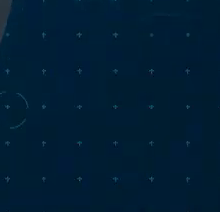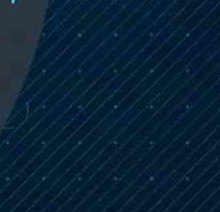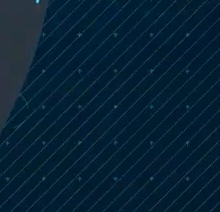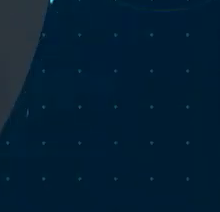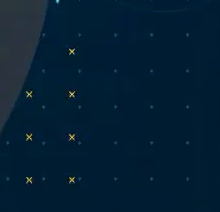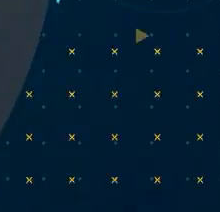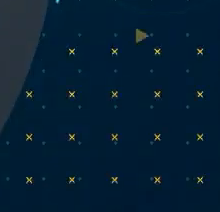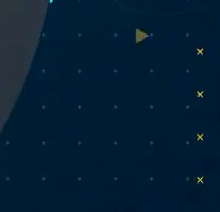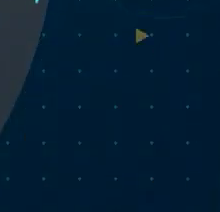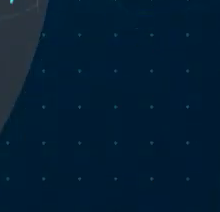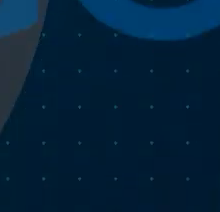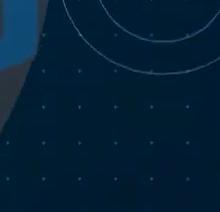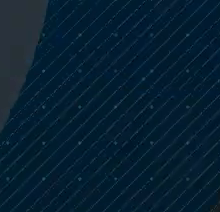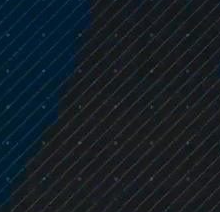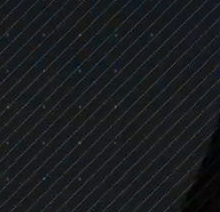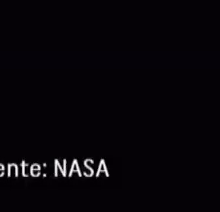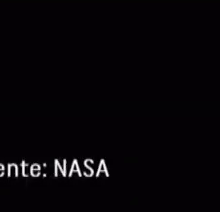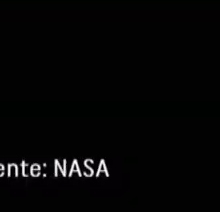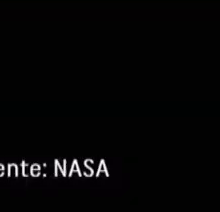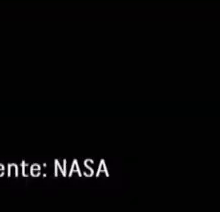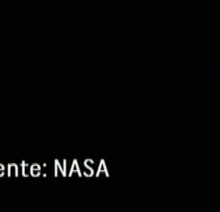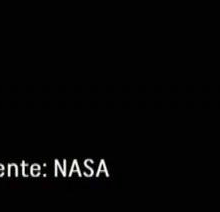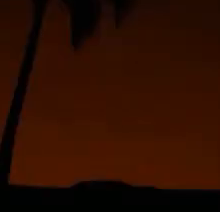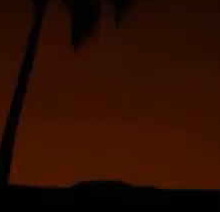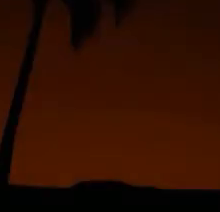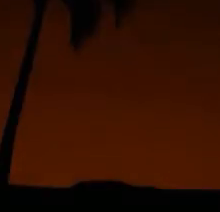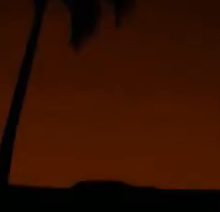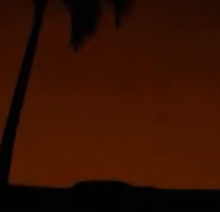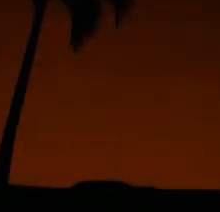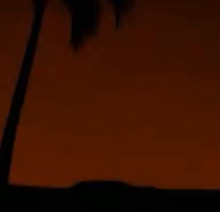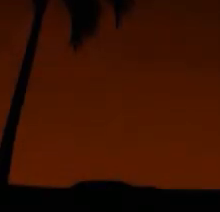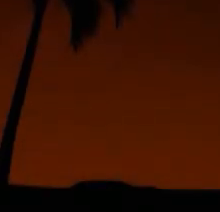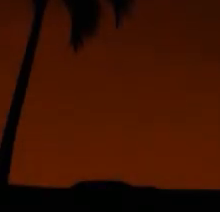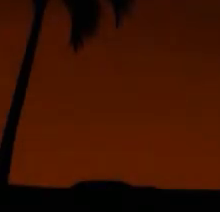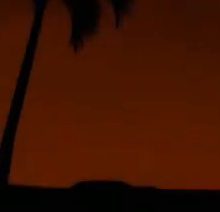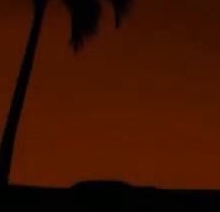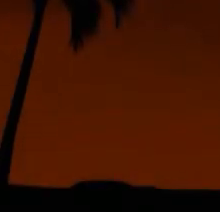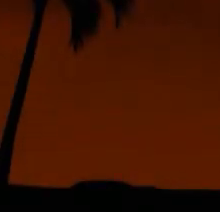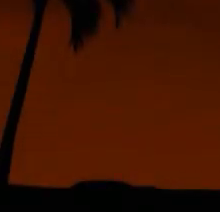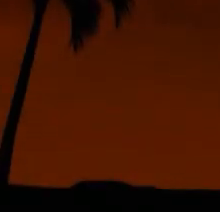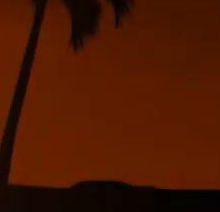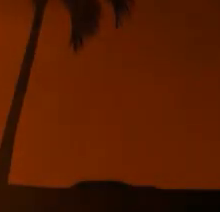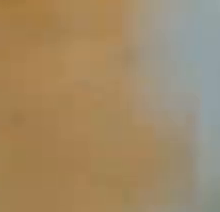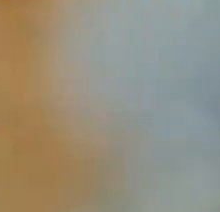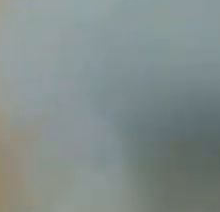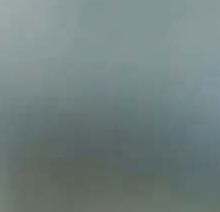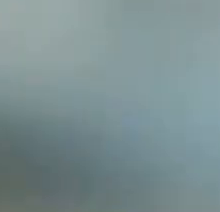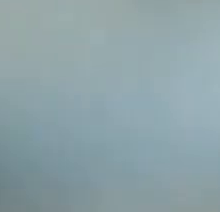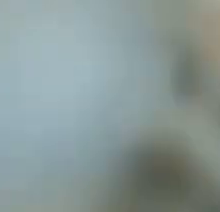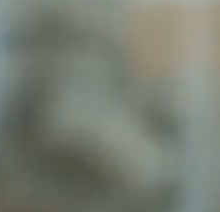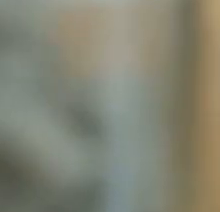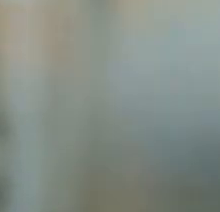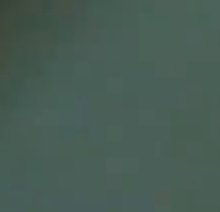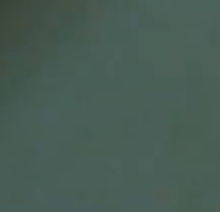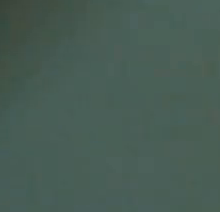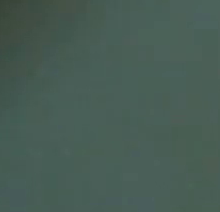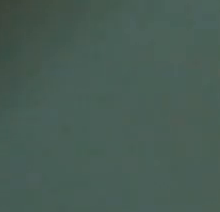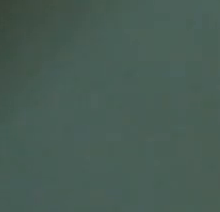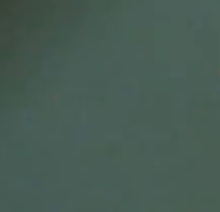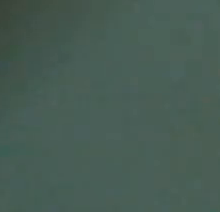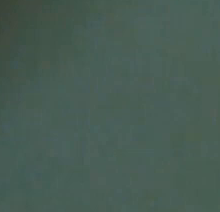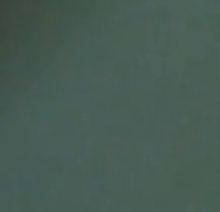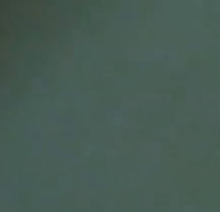las maravillas del universo sin el sol no existiría la vida en la tierra los milagros de la tecnología